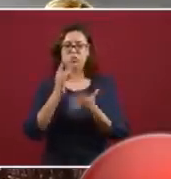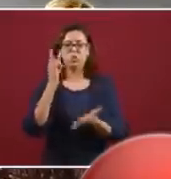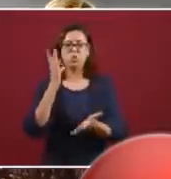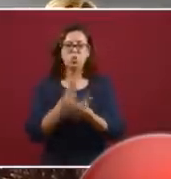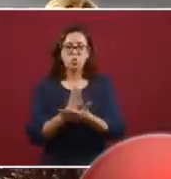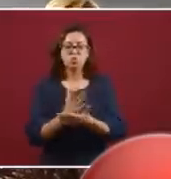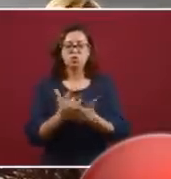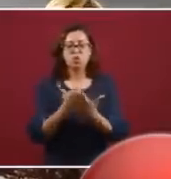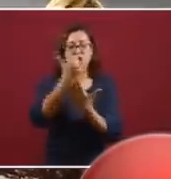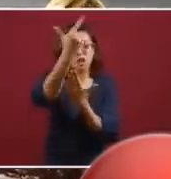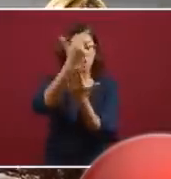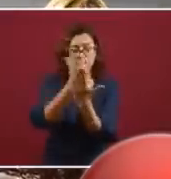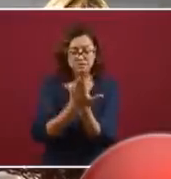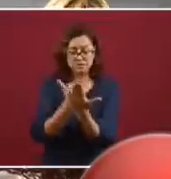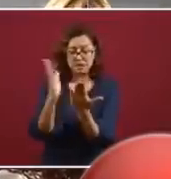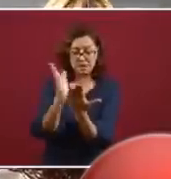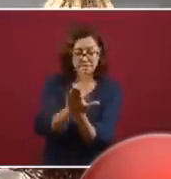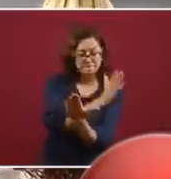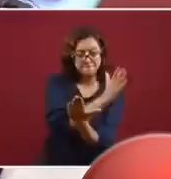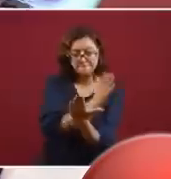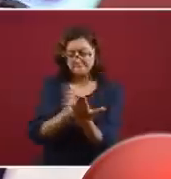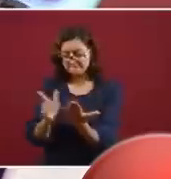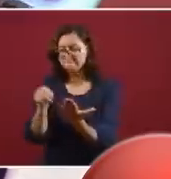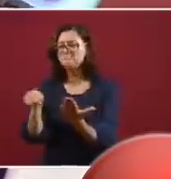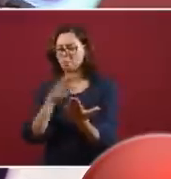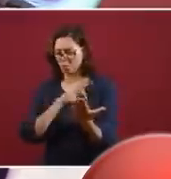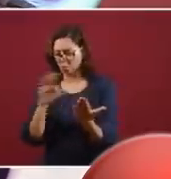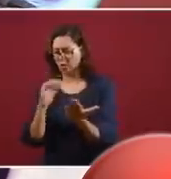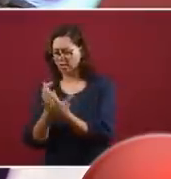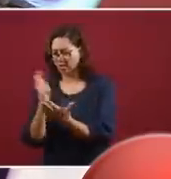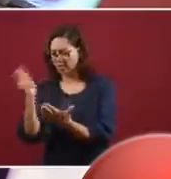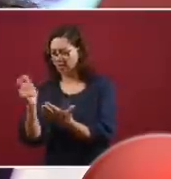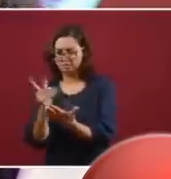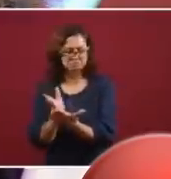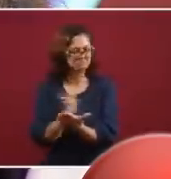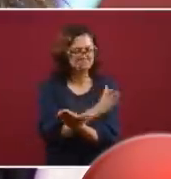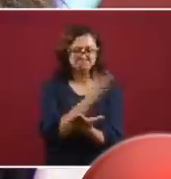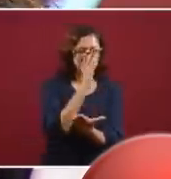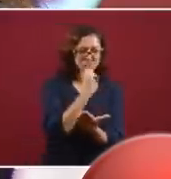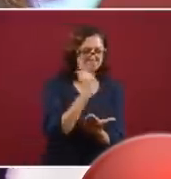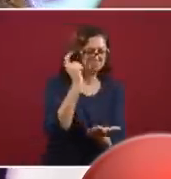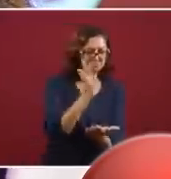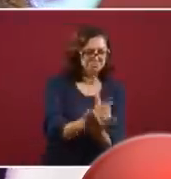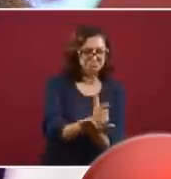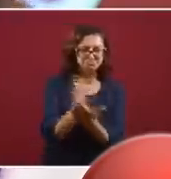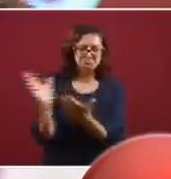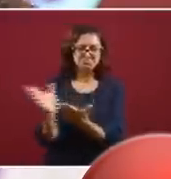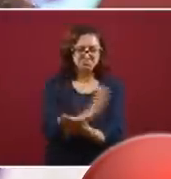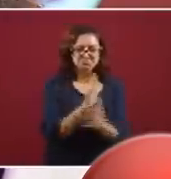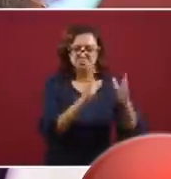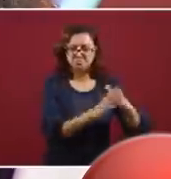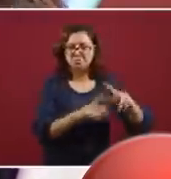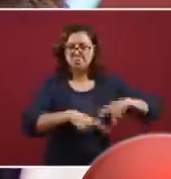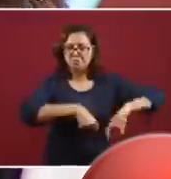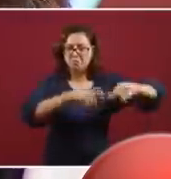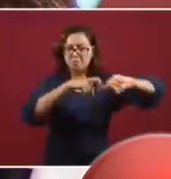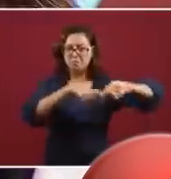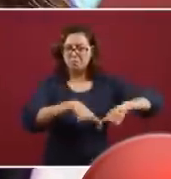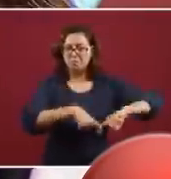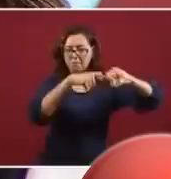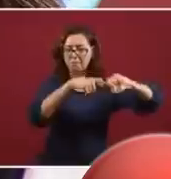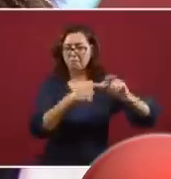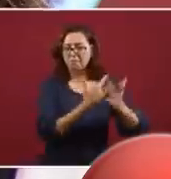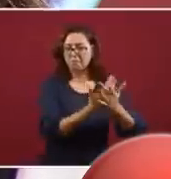limpieza de cartera, se pone aparte. No es como que ya para siempre se quitó. Ahora también estos